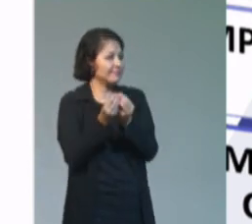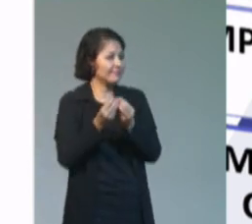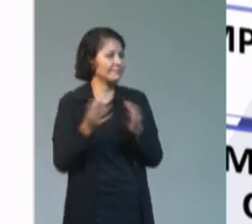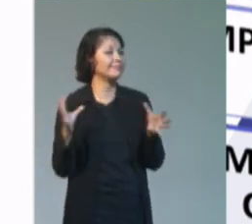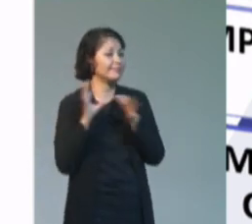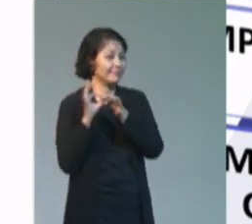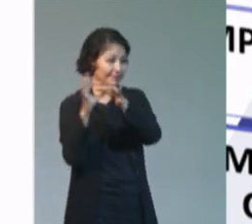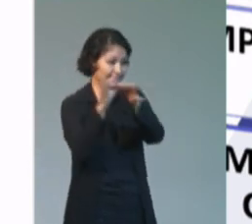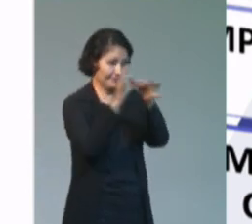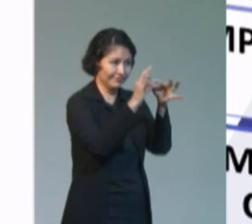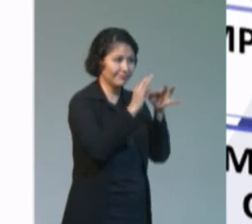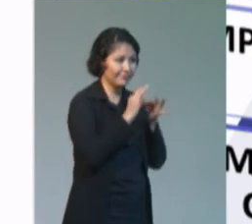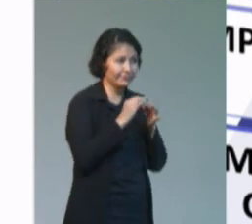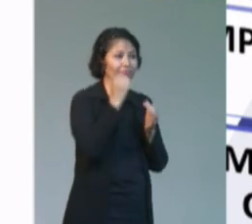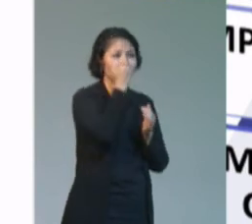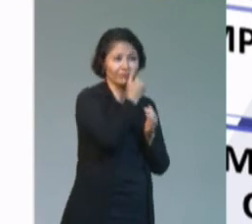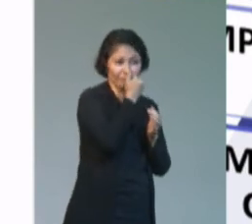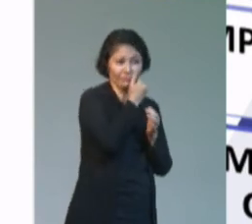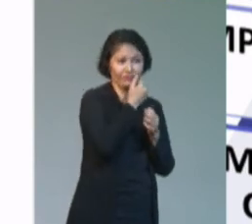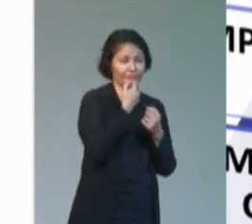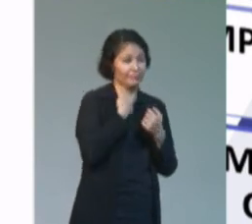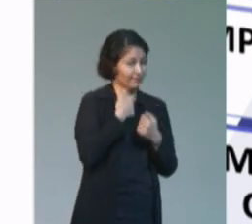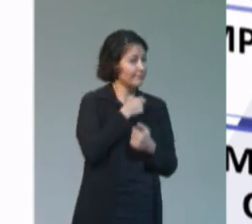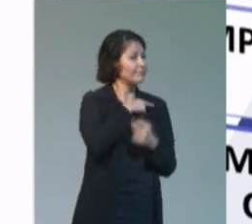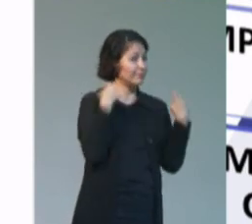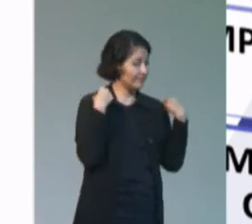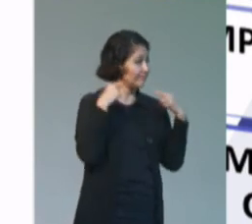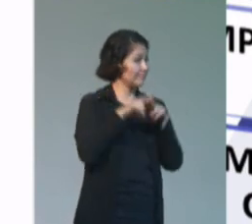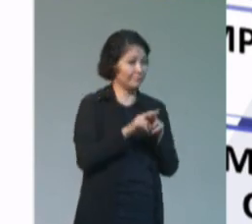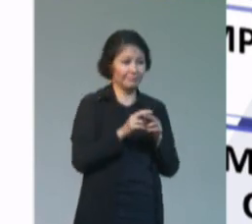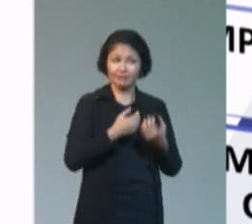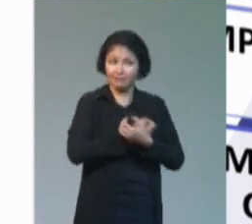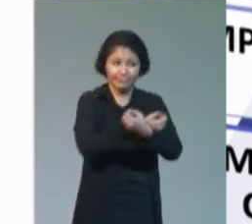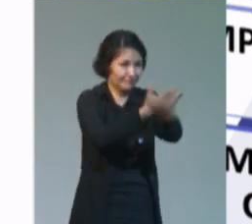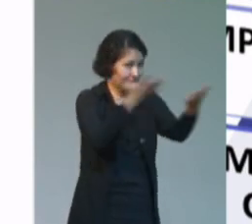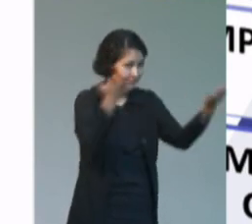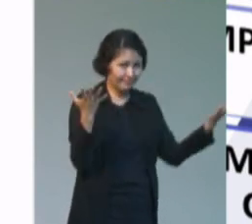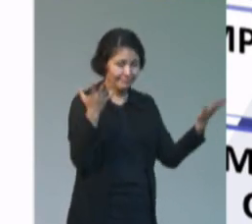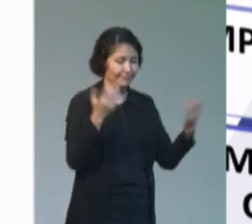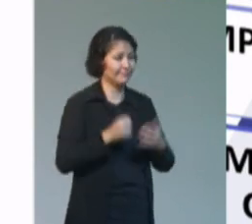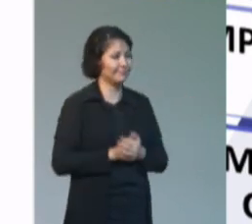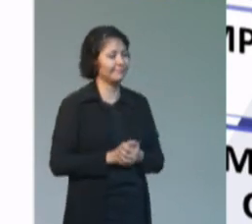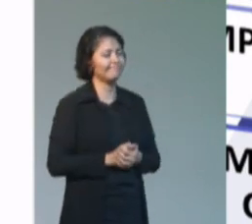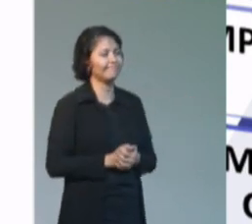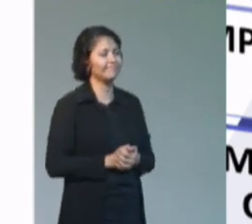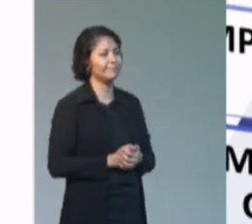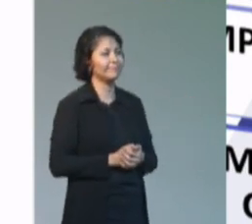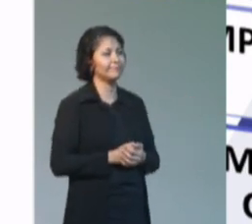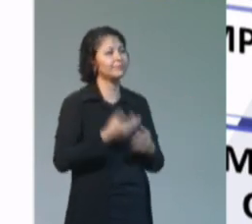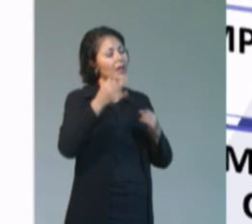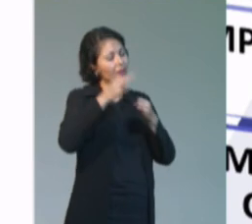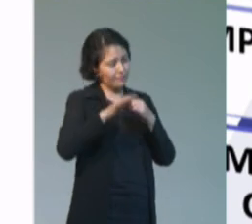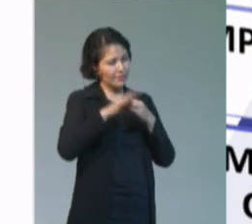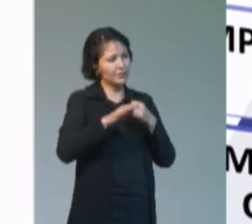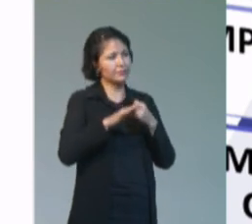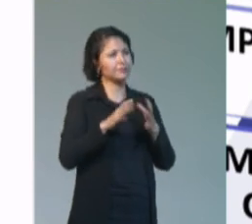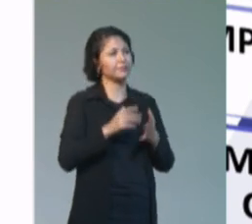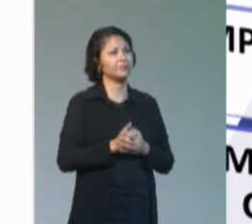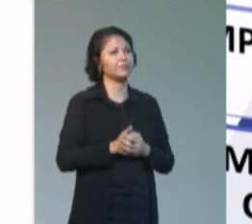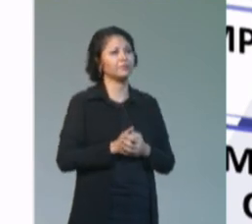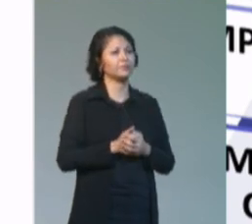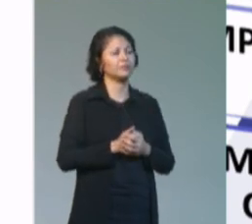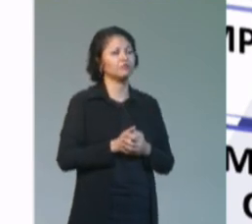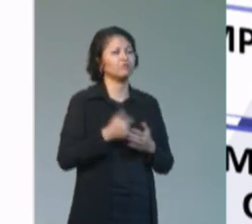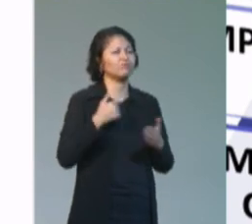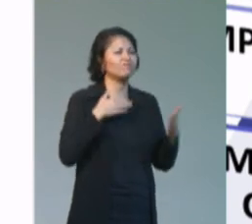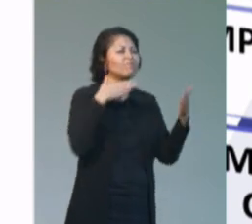estudiantes pero nosotros mismos no somos tan colaborativos entre nosotros y ya al país finalizando pues con qué